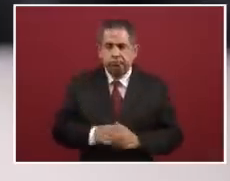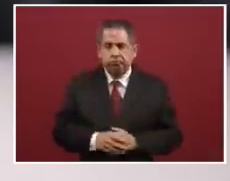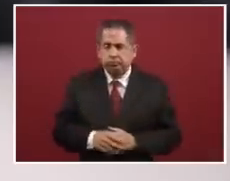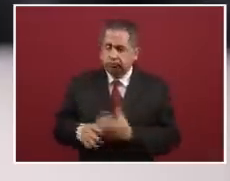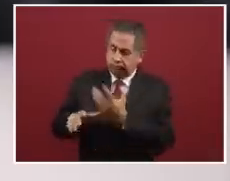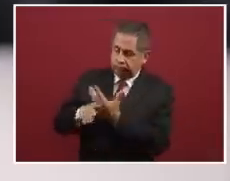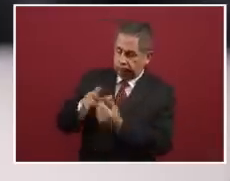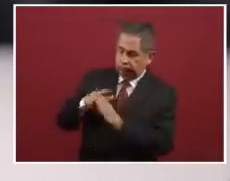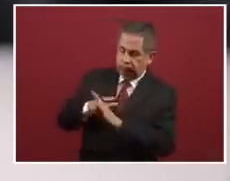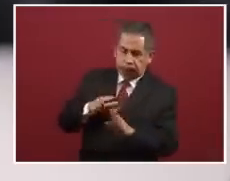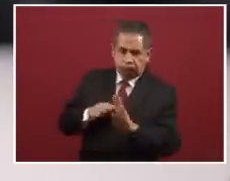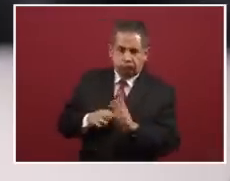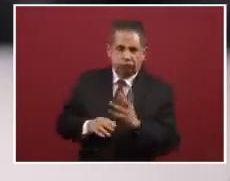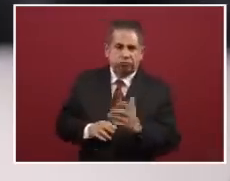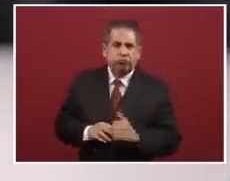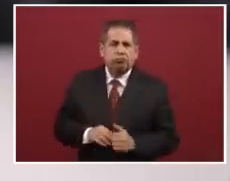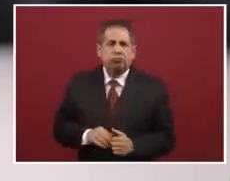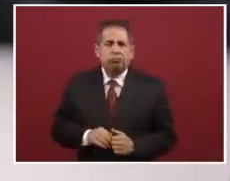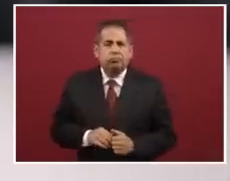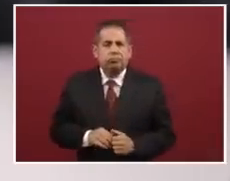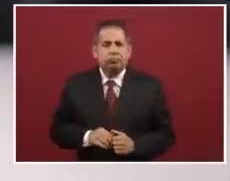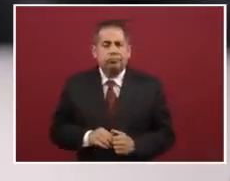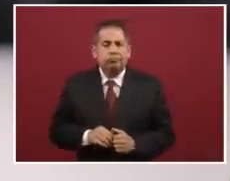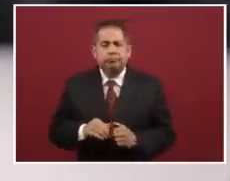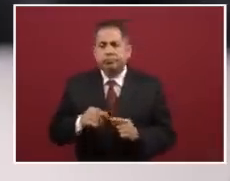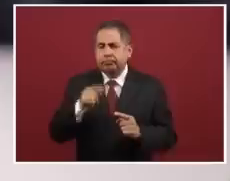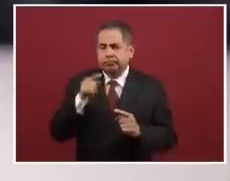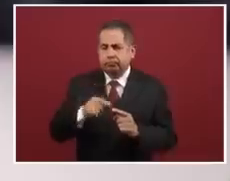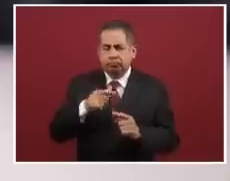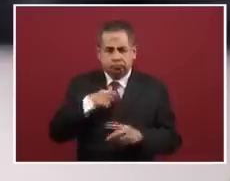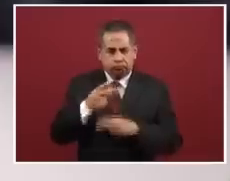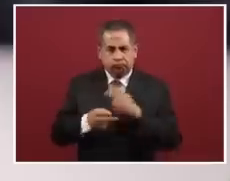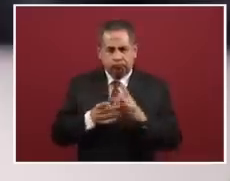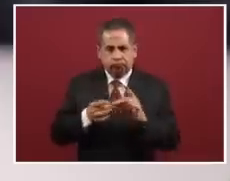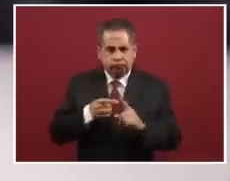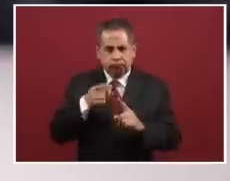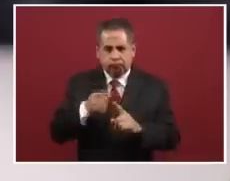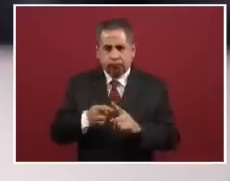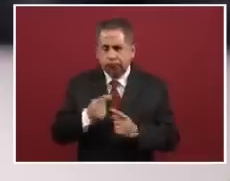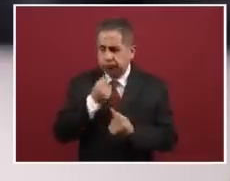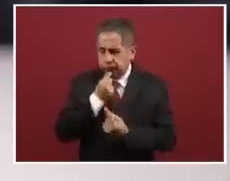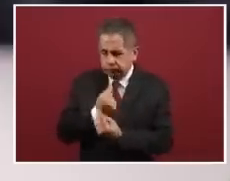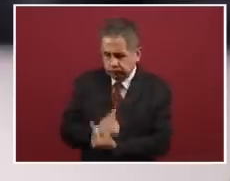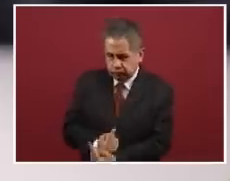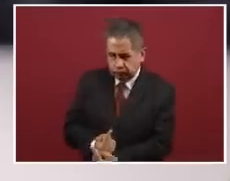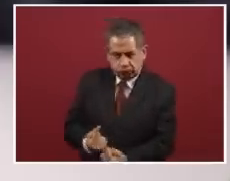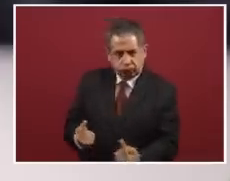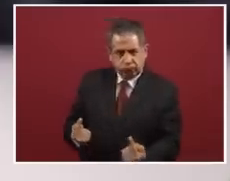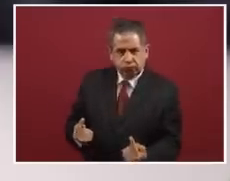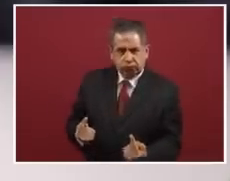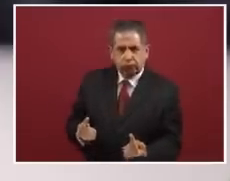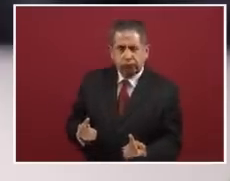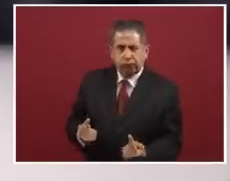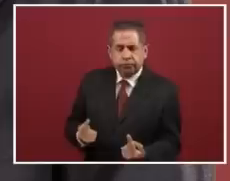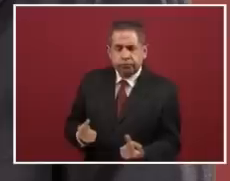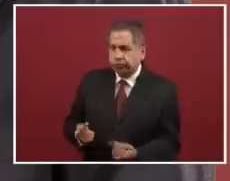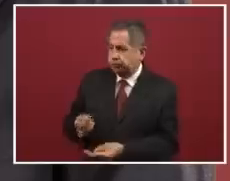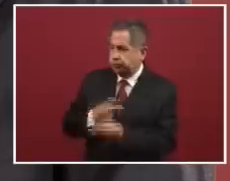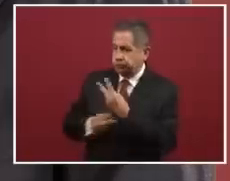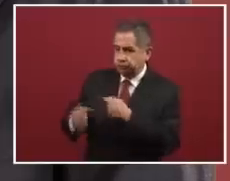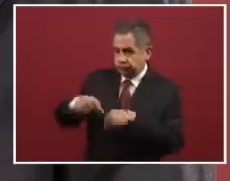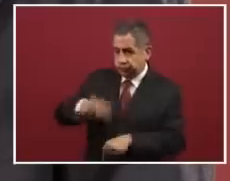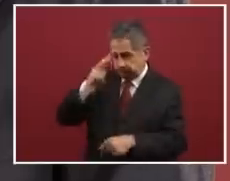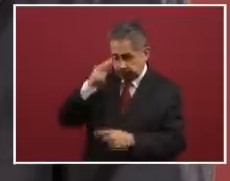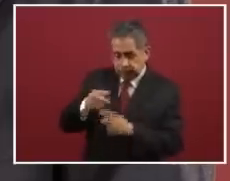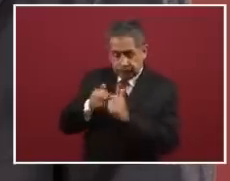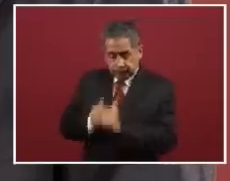migrantes, y particularmente me referiría a los menores, a los que llegan a México, están